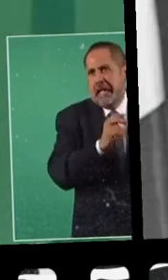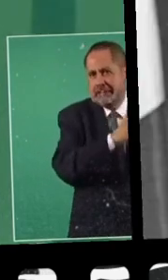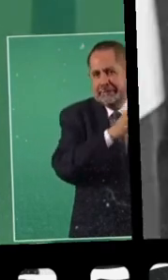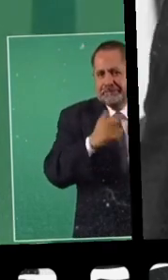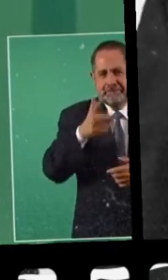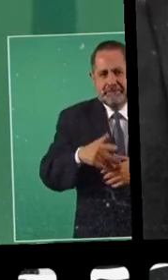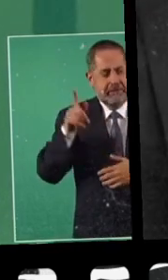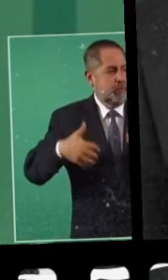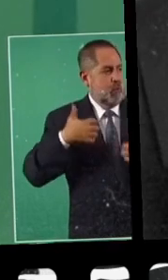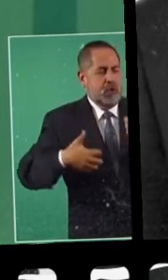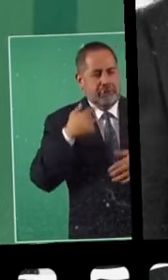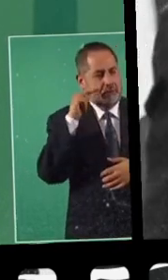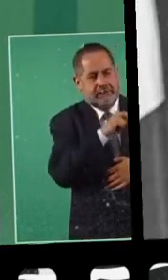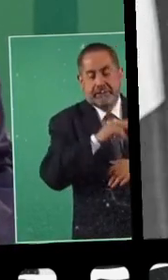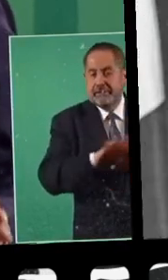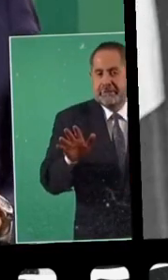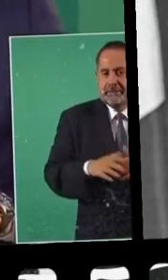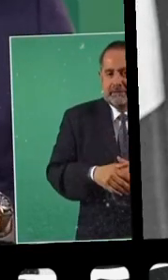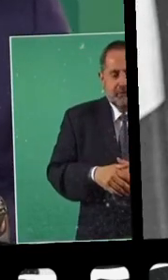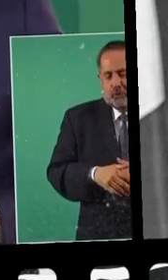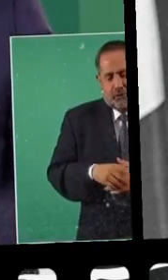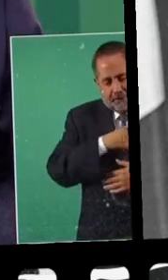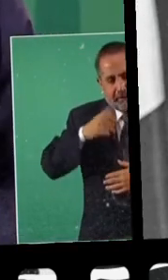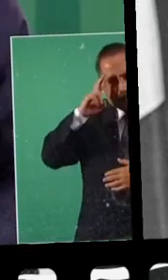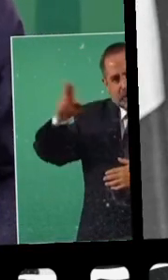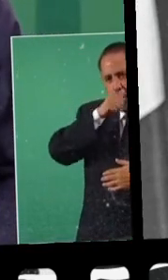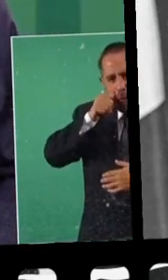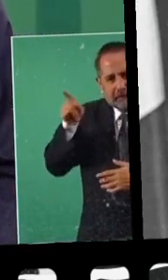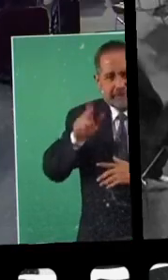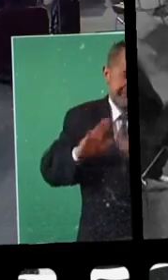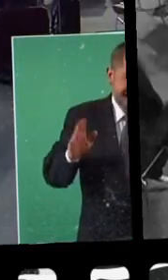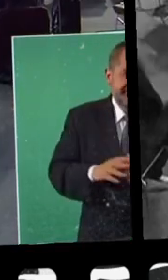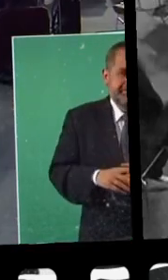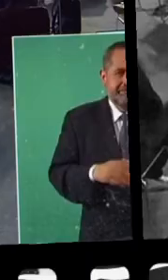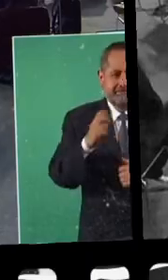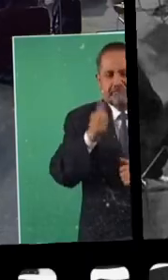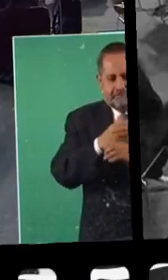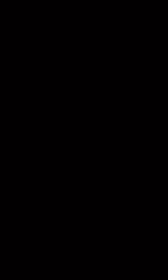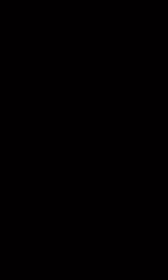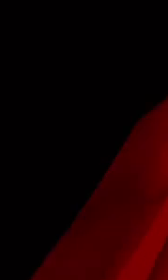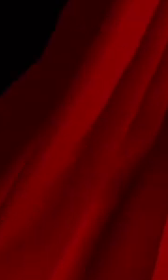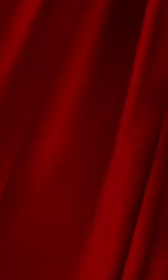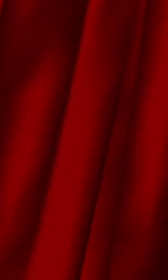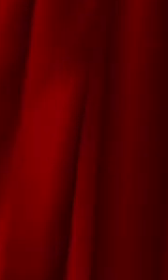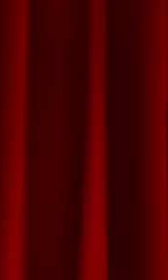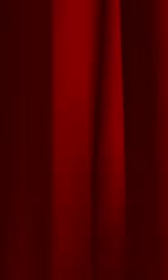molesto por eso. O sea, no merece eso. O sea, nada más, pero ese es otro asunto.